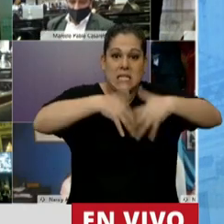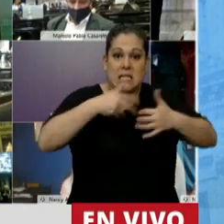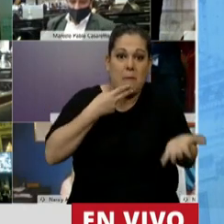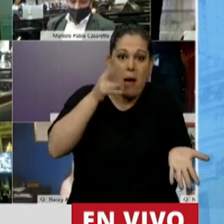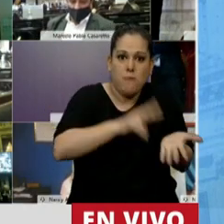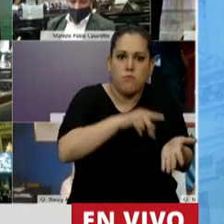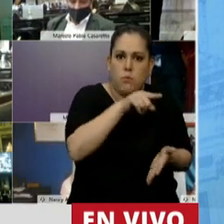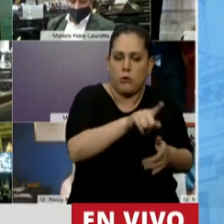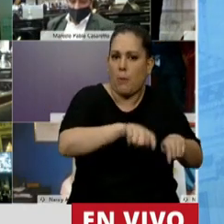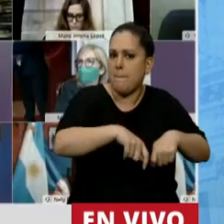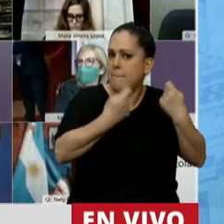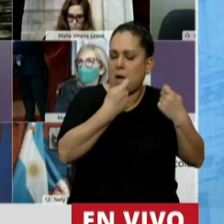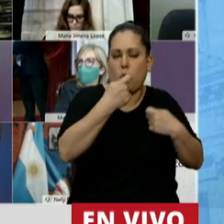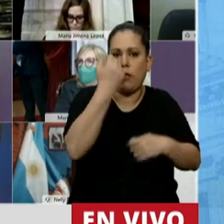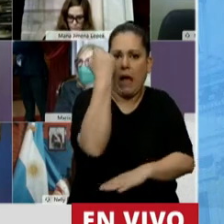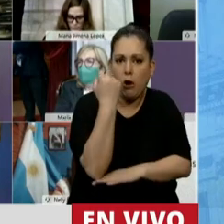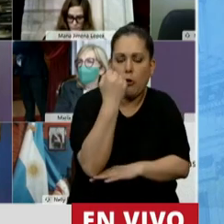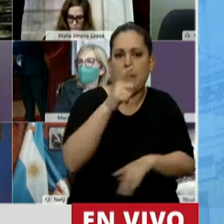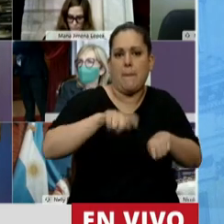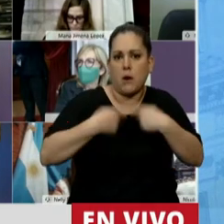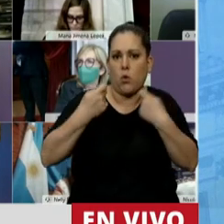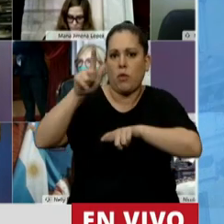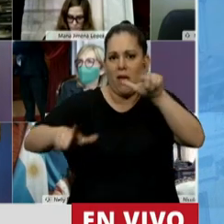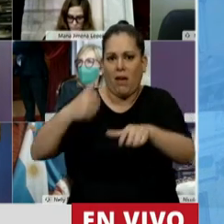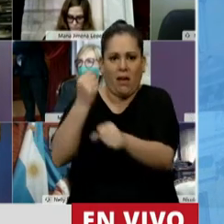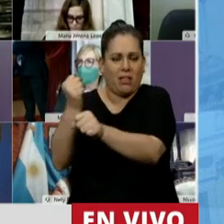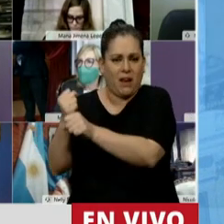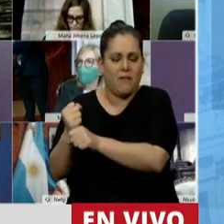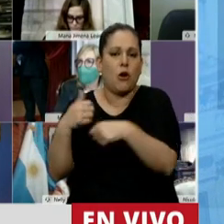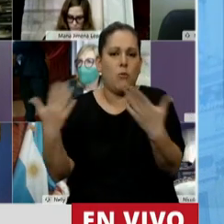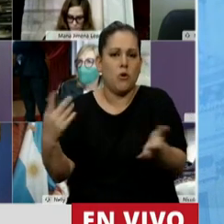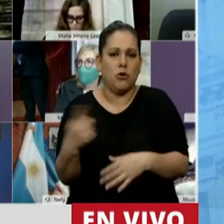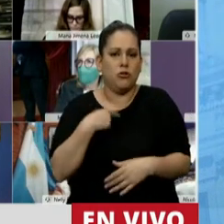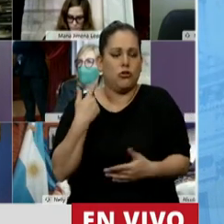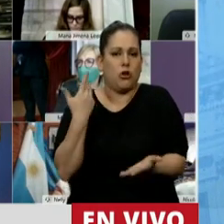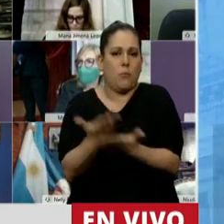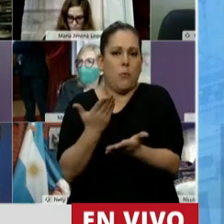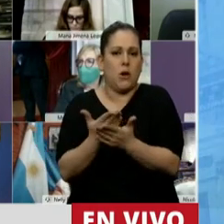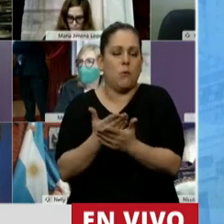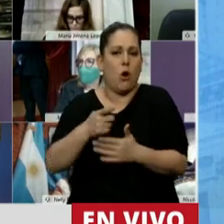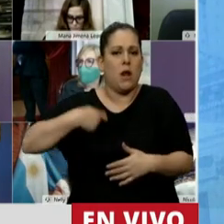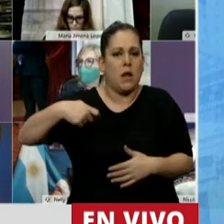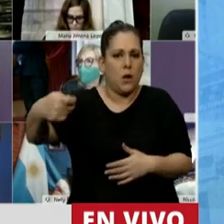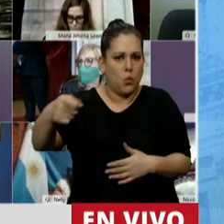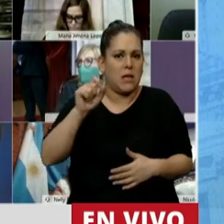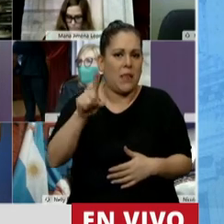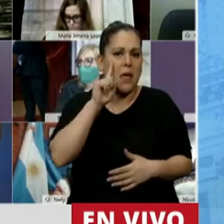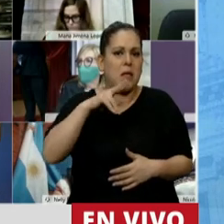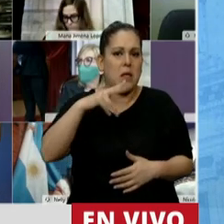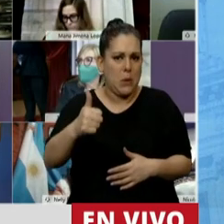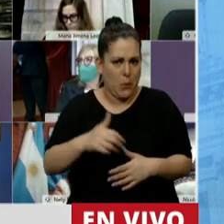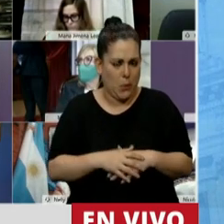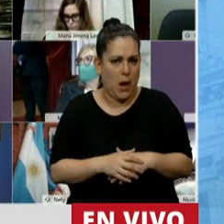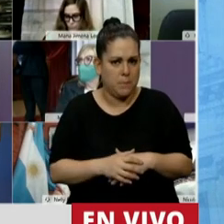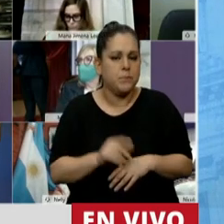actividad económica y la generación de empleo. Por eso hemos presentado un proyecto reduciendo la alícuota general del IVA al 15%, que tiene